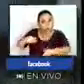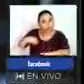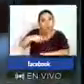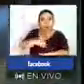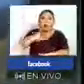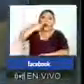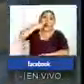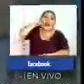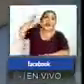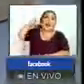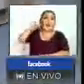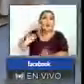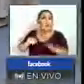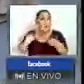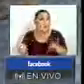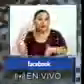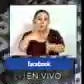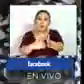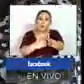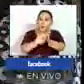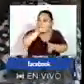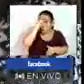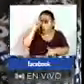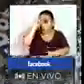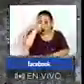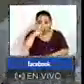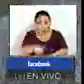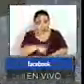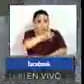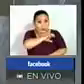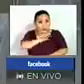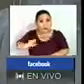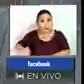la reapertura de actividades económicas en El Salvador.